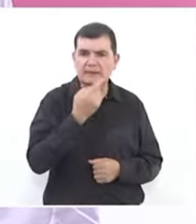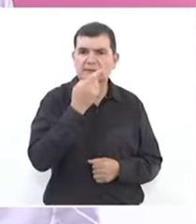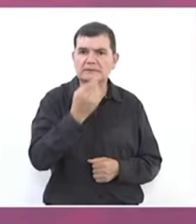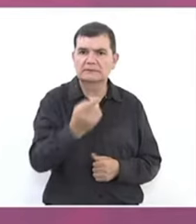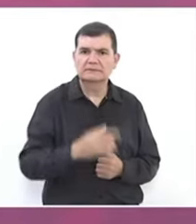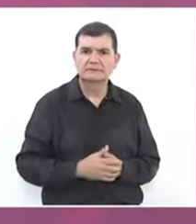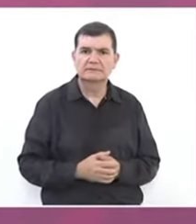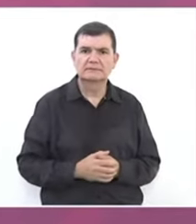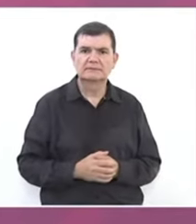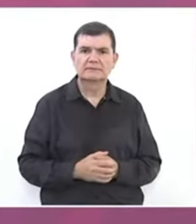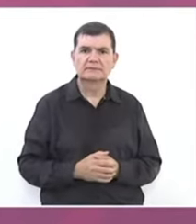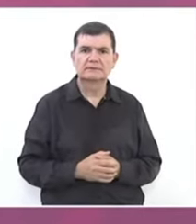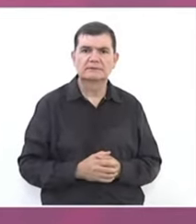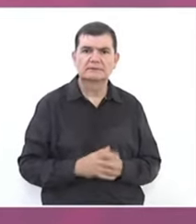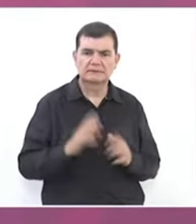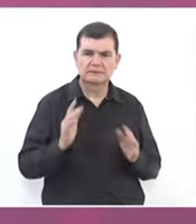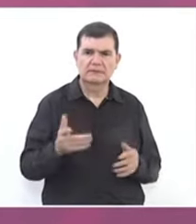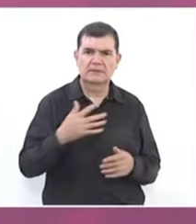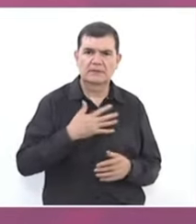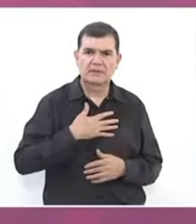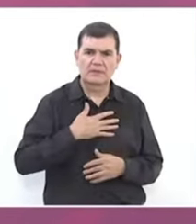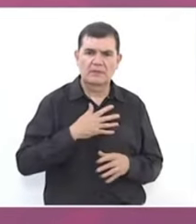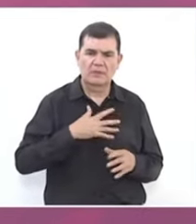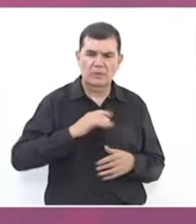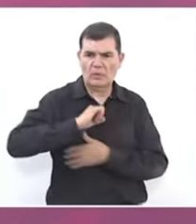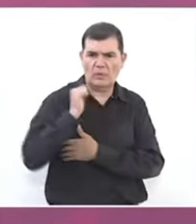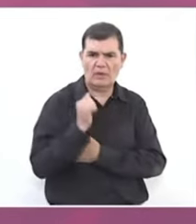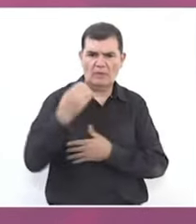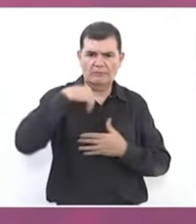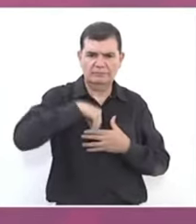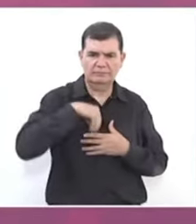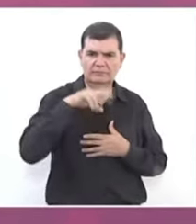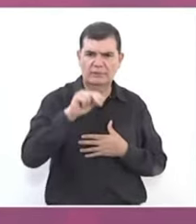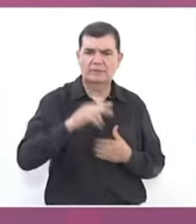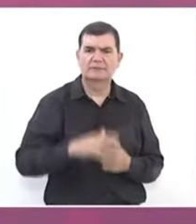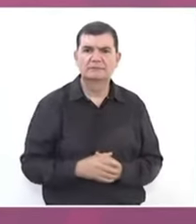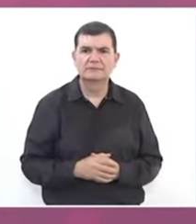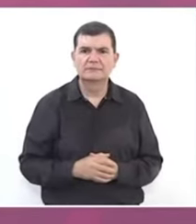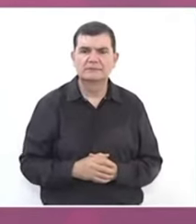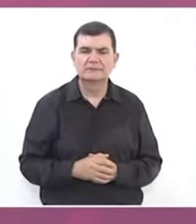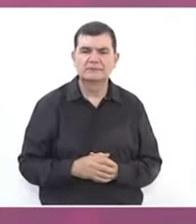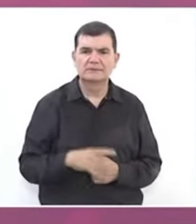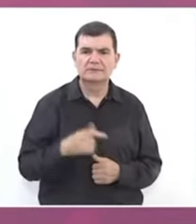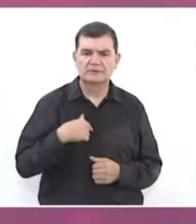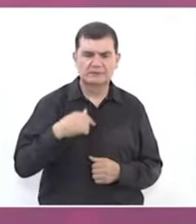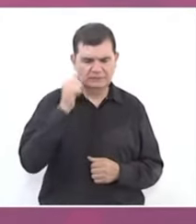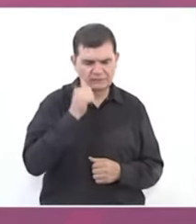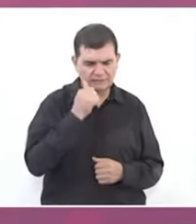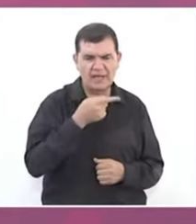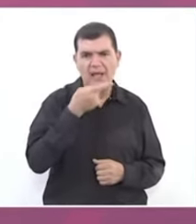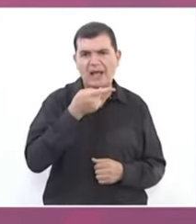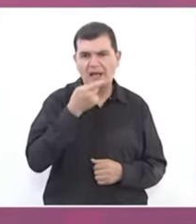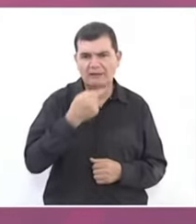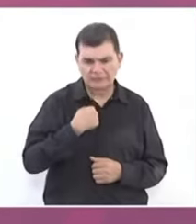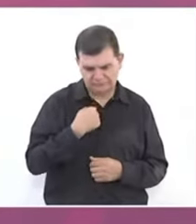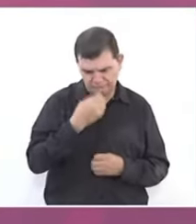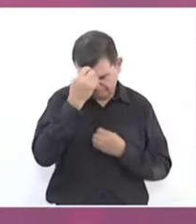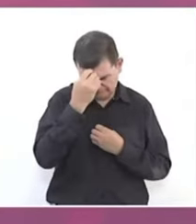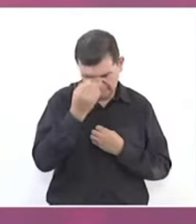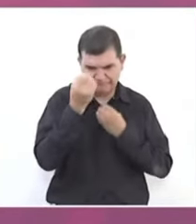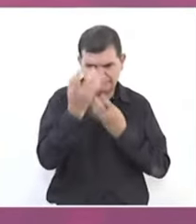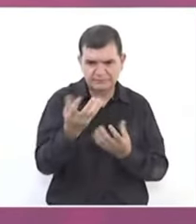maravilla. Ya ven está que mi al pecho 100. No es bodega. Su corazón es una bodega. Y que ojo. Siempre digo lo que pienso. ¿Sí?